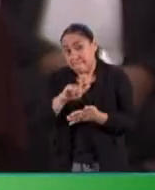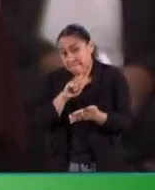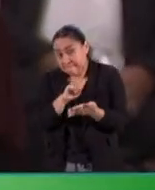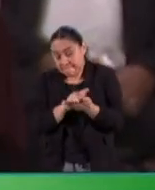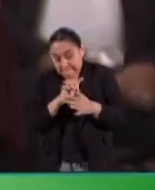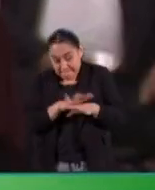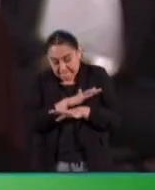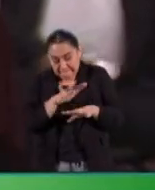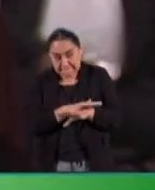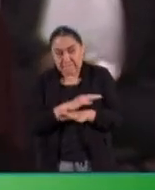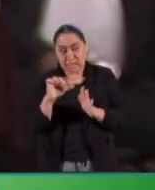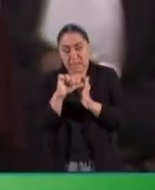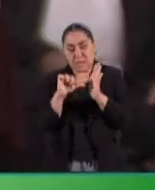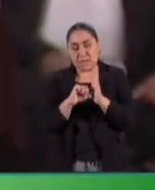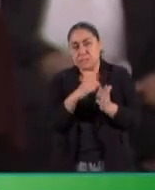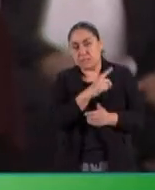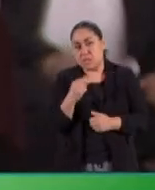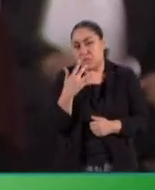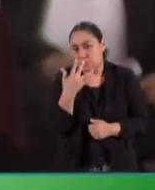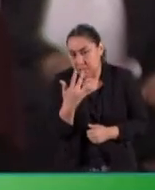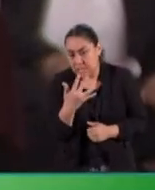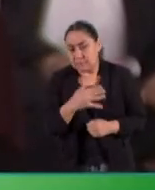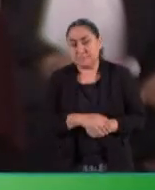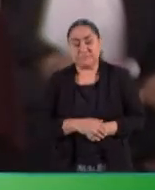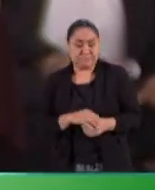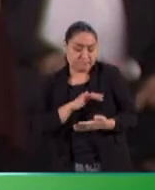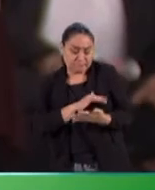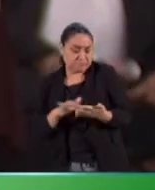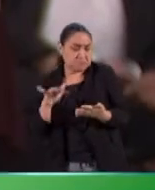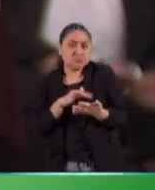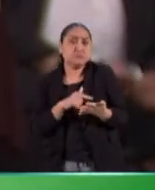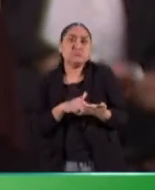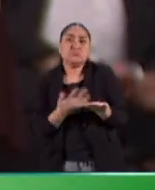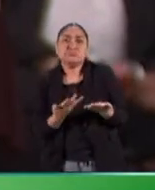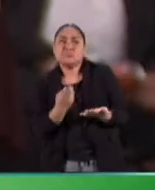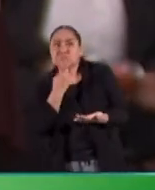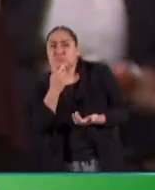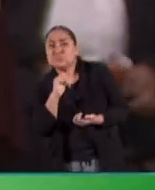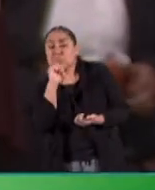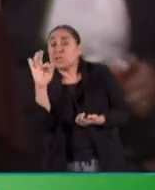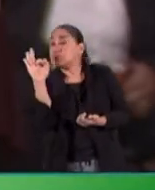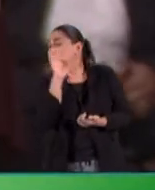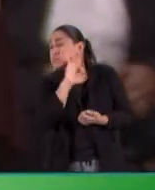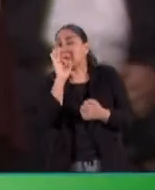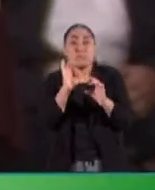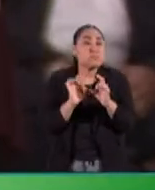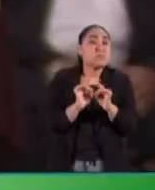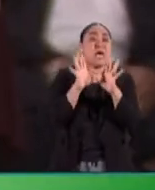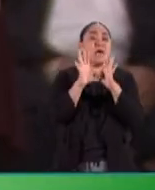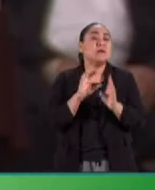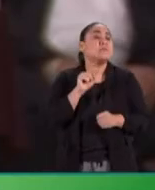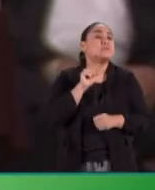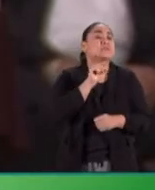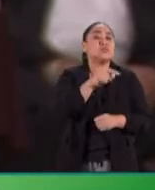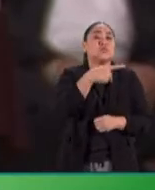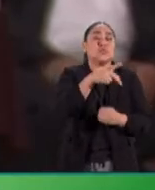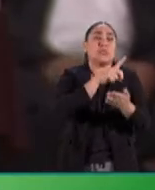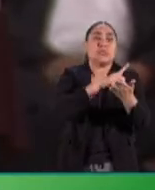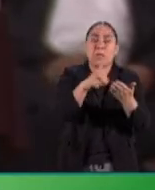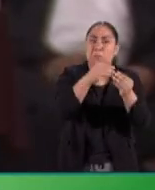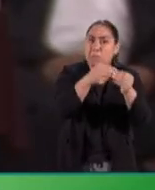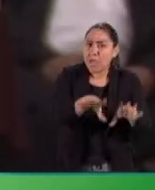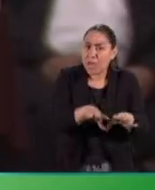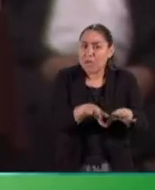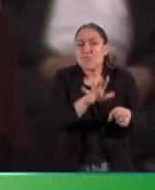que se hace al artículo 105 No garantiza En ningún momento que si se llega a vulnerar el derecho de